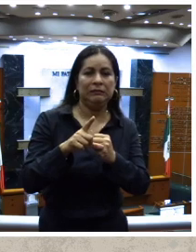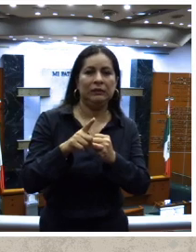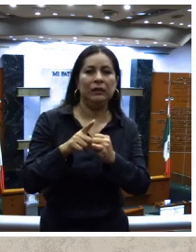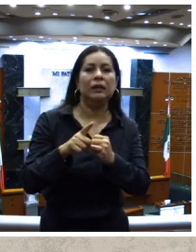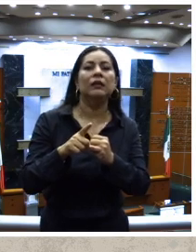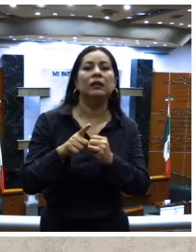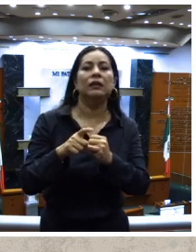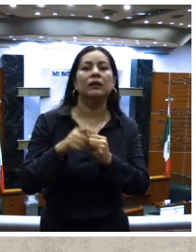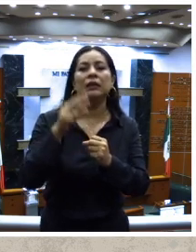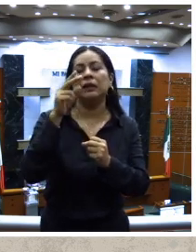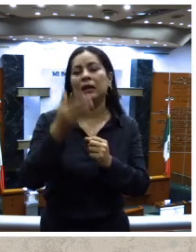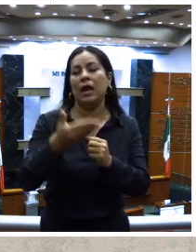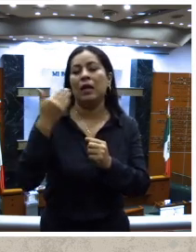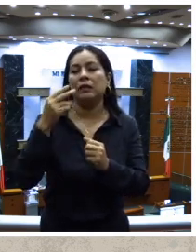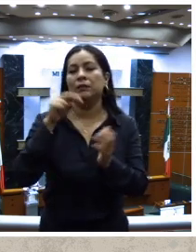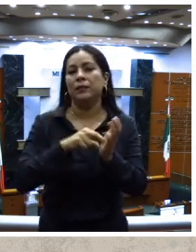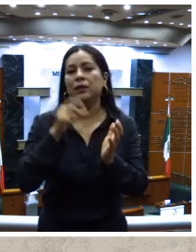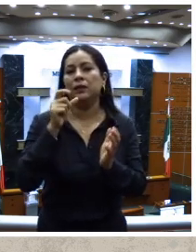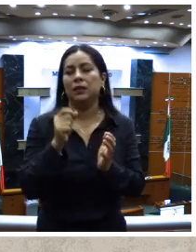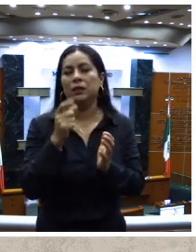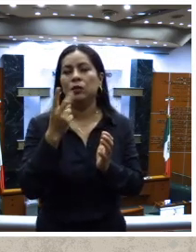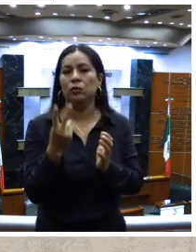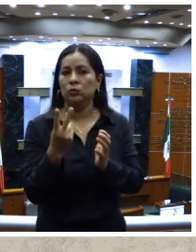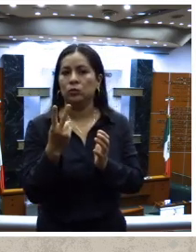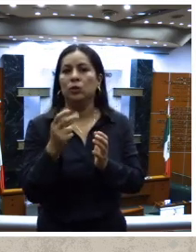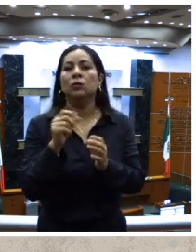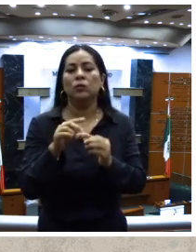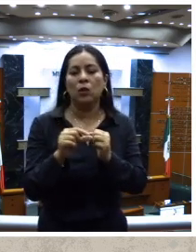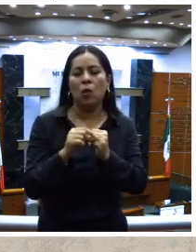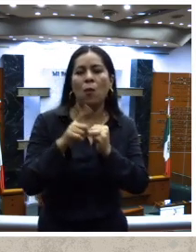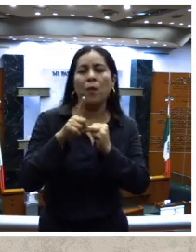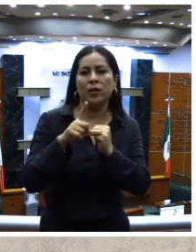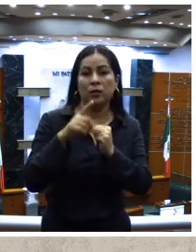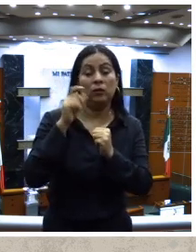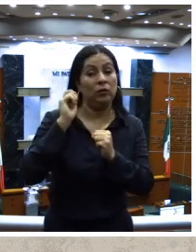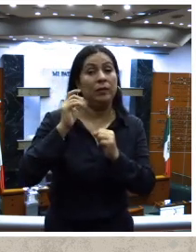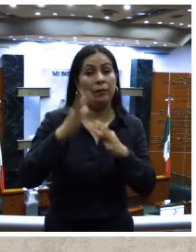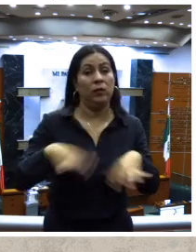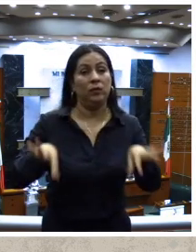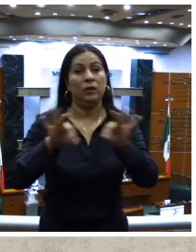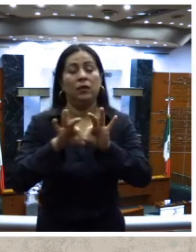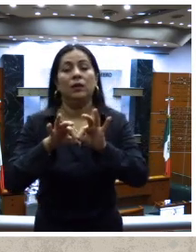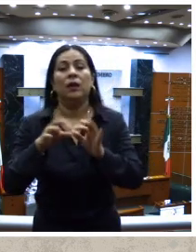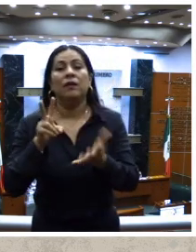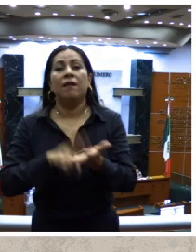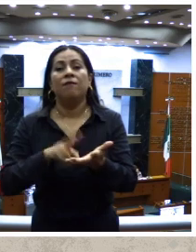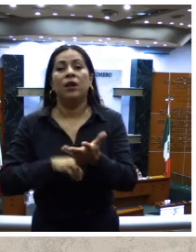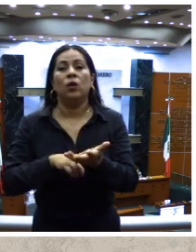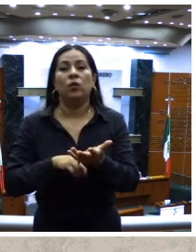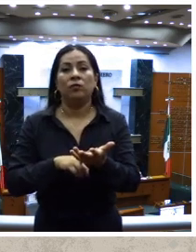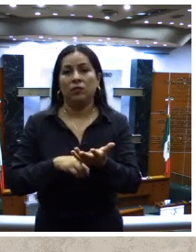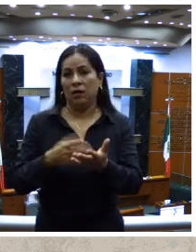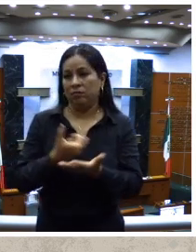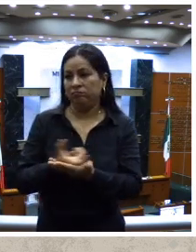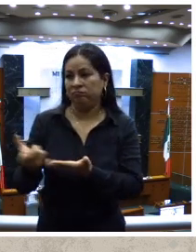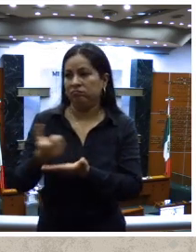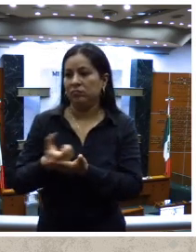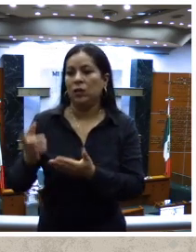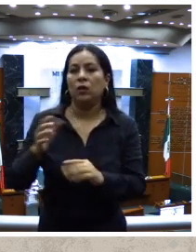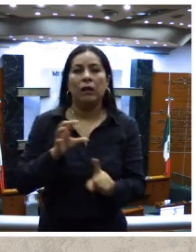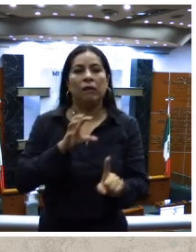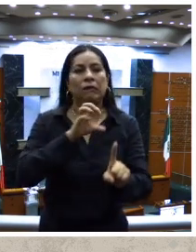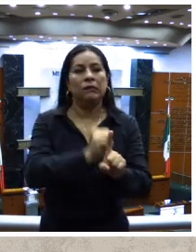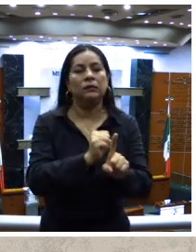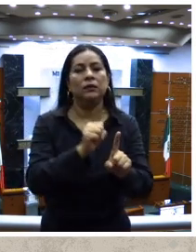déficit desde 2022. También se observa un aumento significativo y sostenido en el costo financiero, alcanzando un máximo